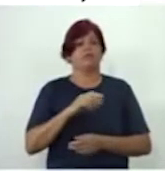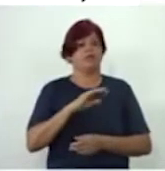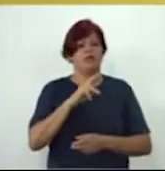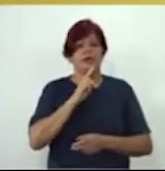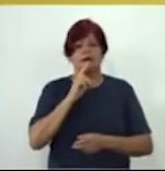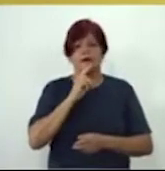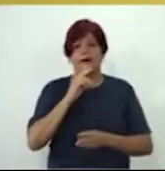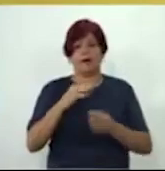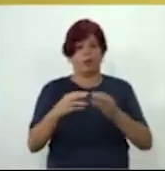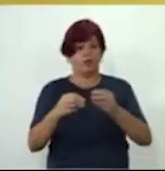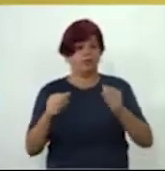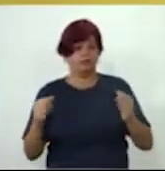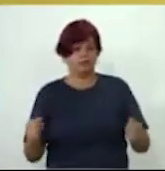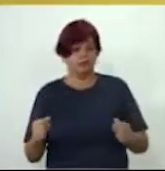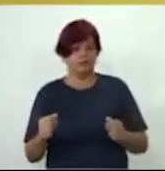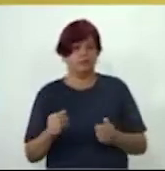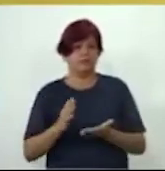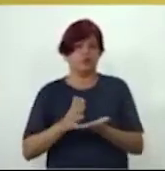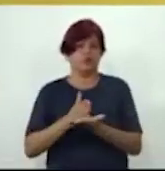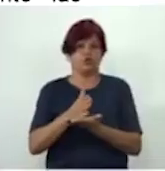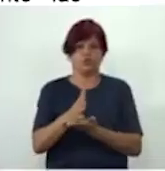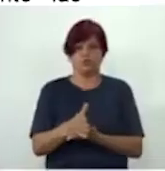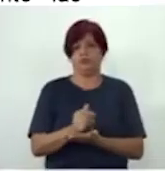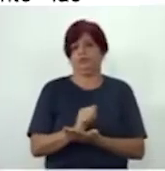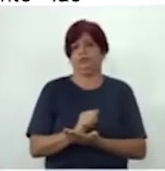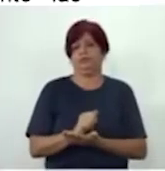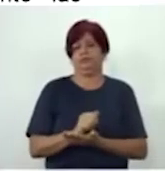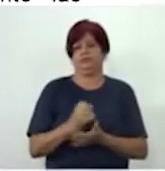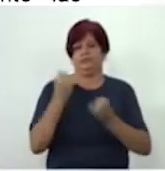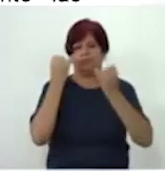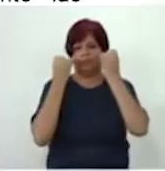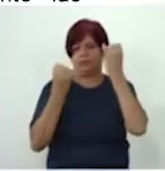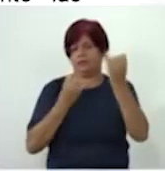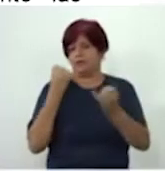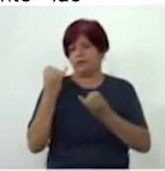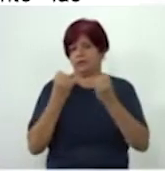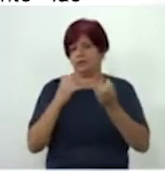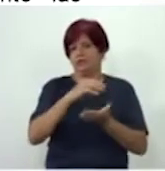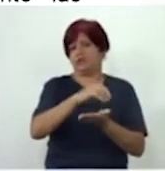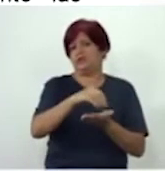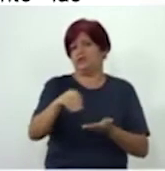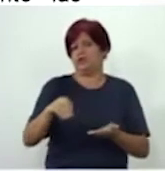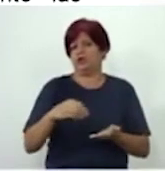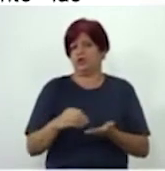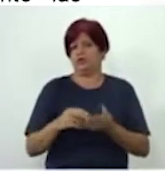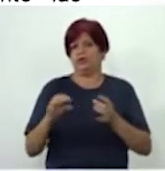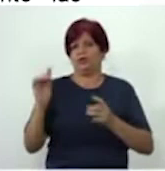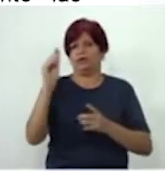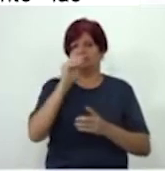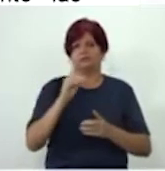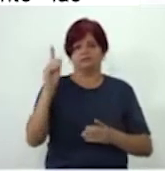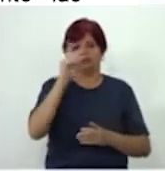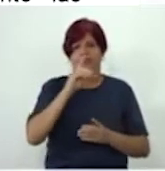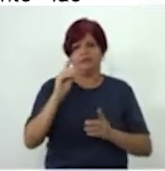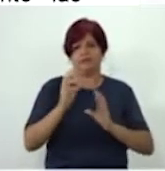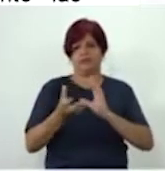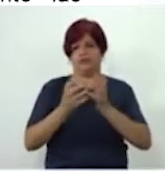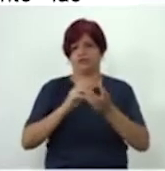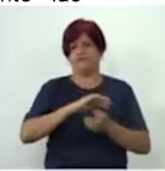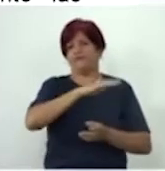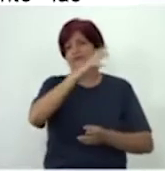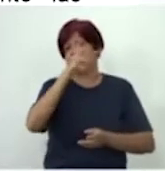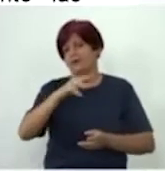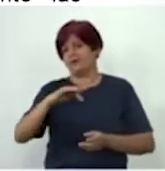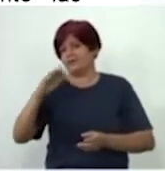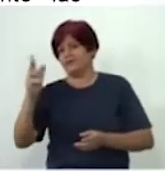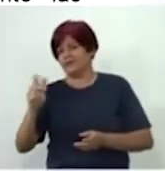terrestres. Continuamos con identificar, localizar, describir diferentes formas del relieve